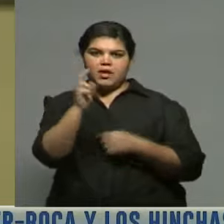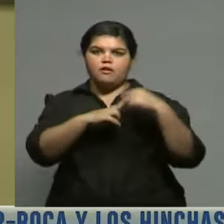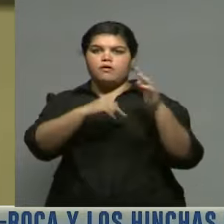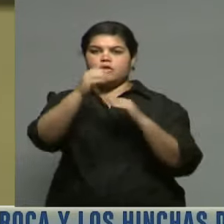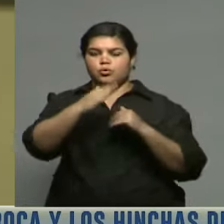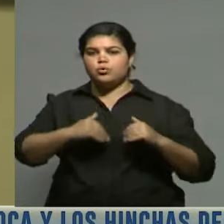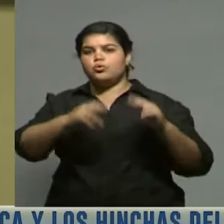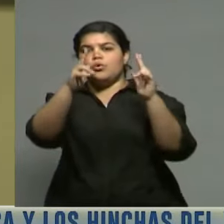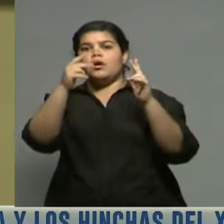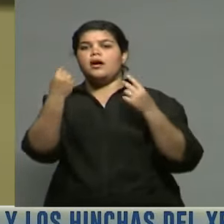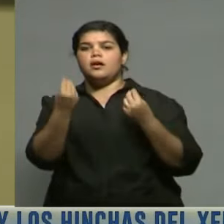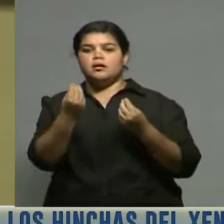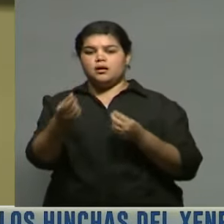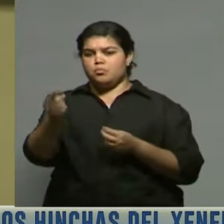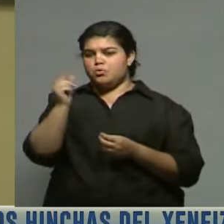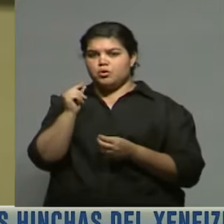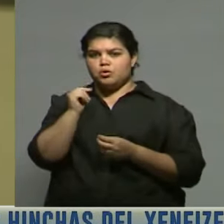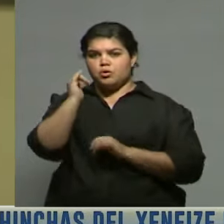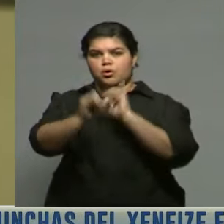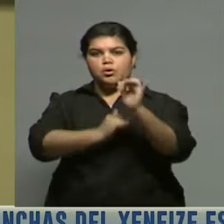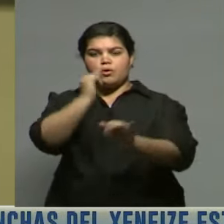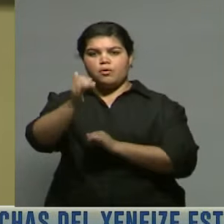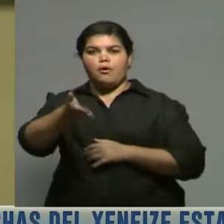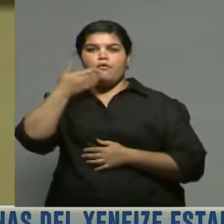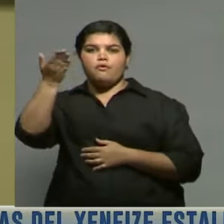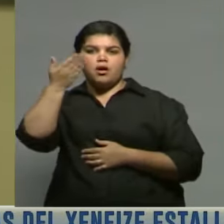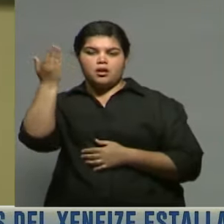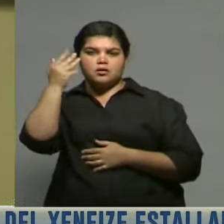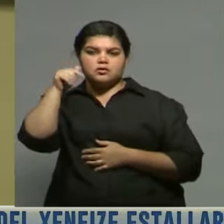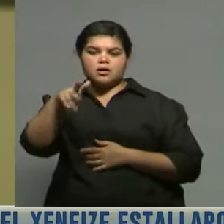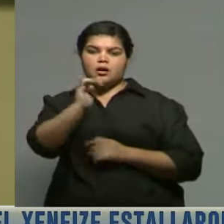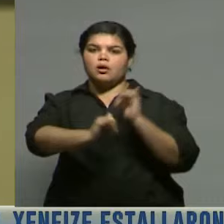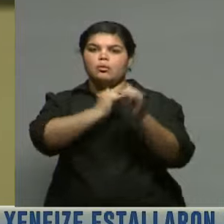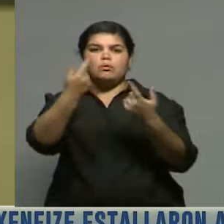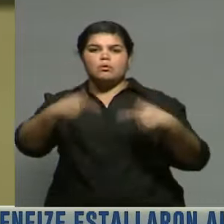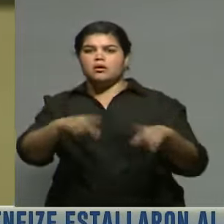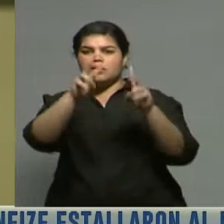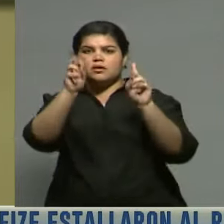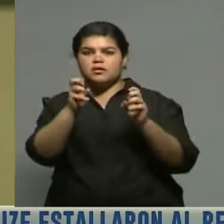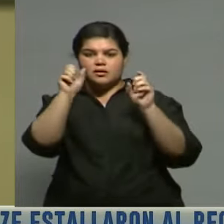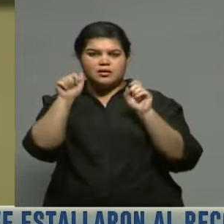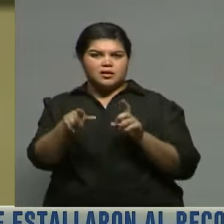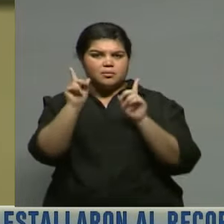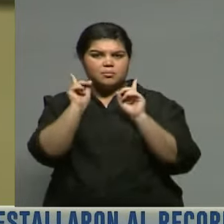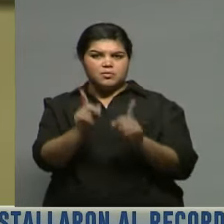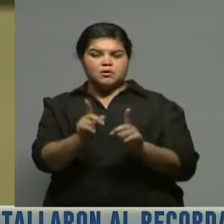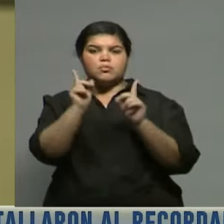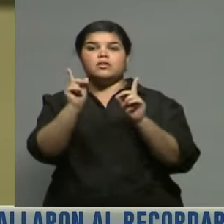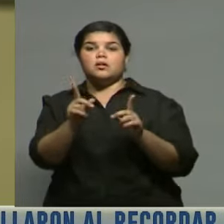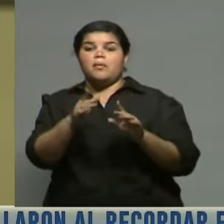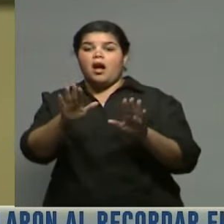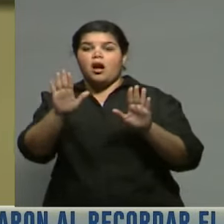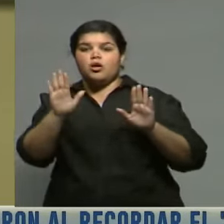hace muy poco estuvo brindando justamente una conferencia y expresándose respecto de este tema y del